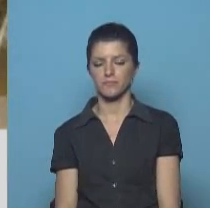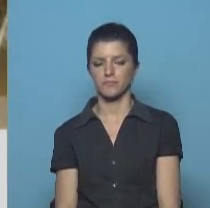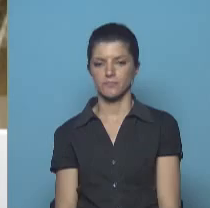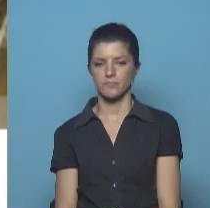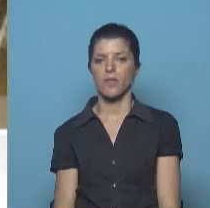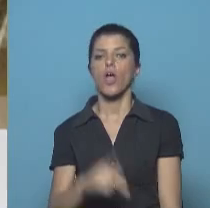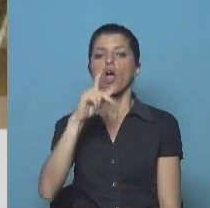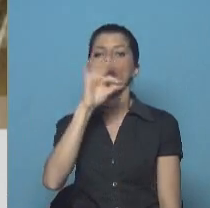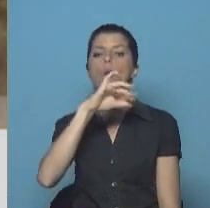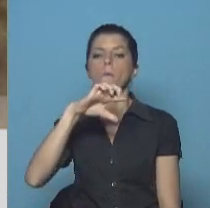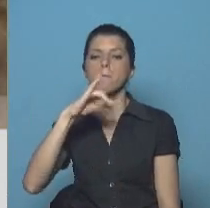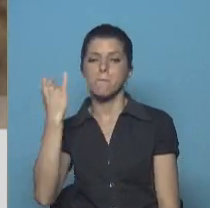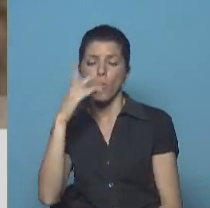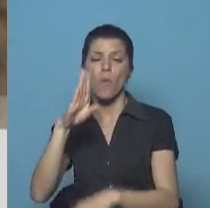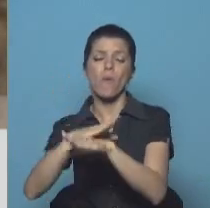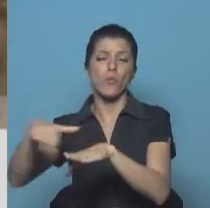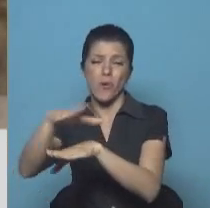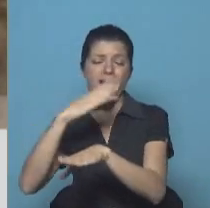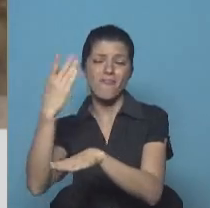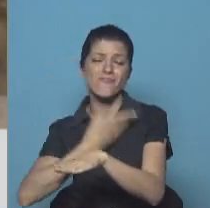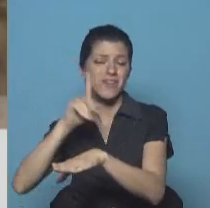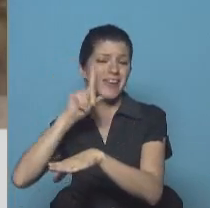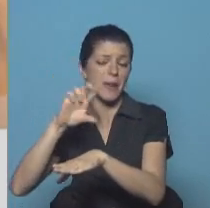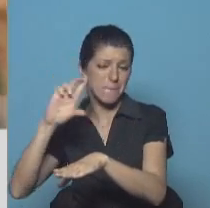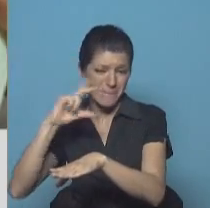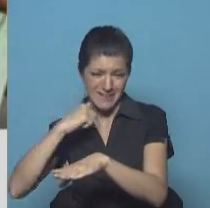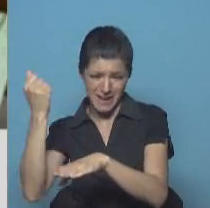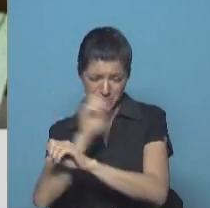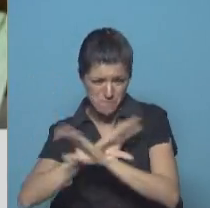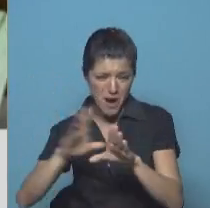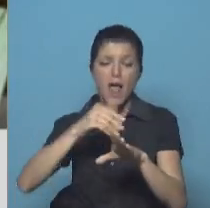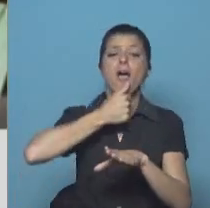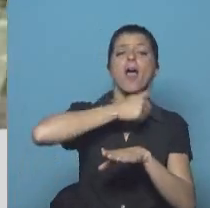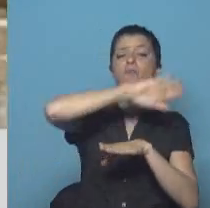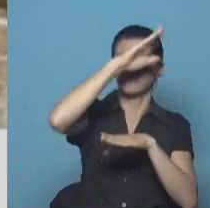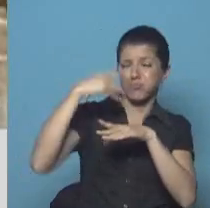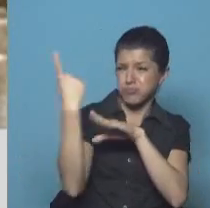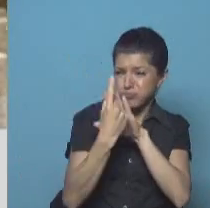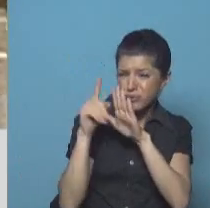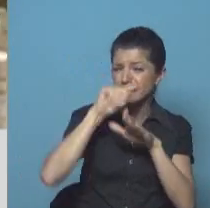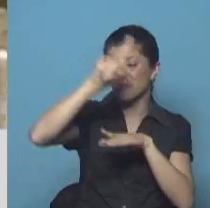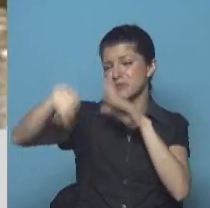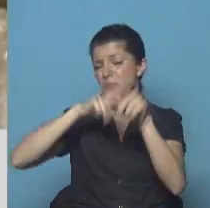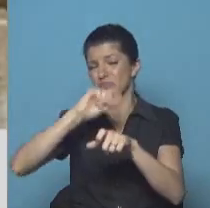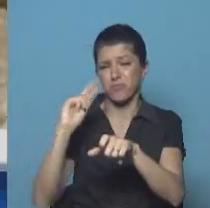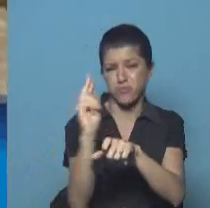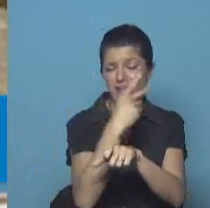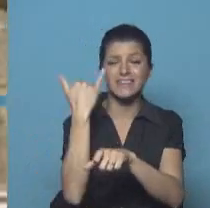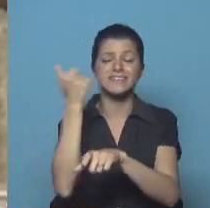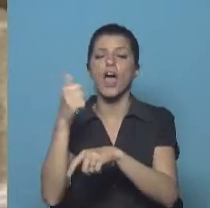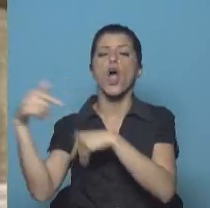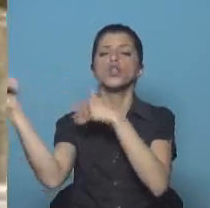Kopu arrasó Filipinas. El tifón dejó 22 muertos, 300 mil desplazados y ya pasó a ser tormenta